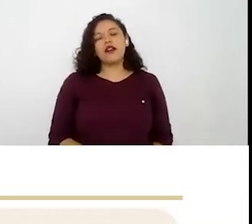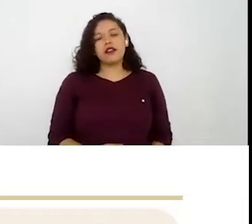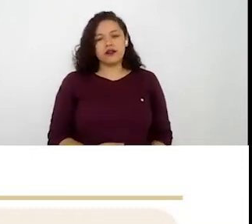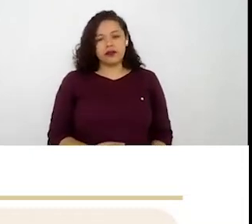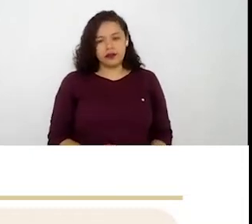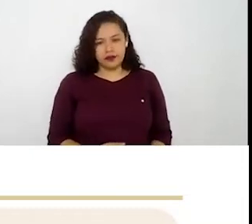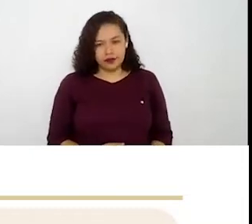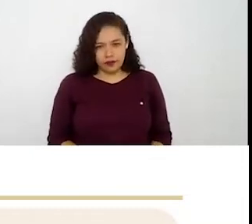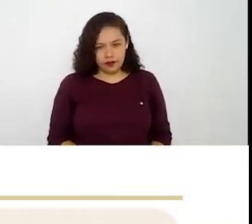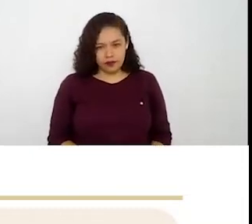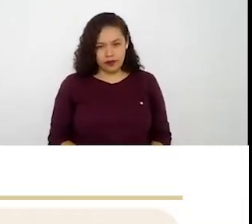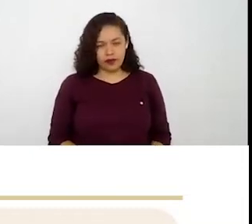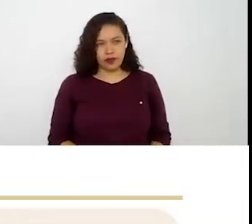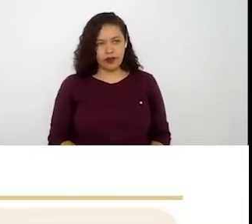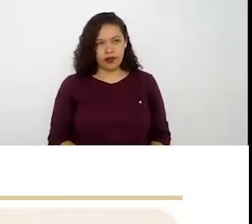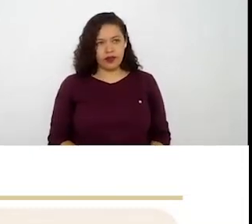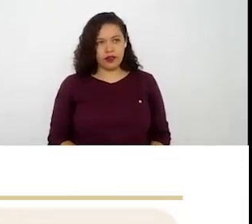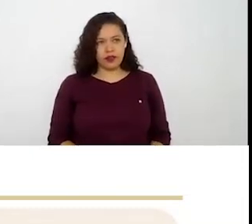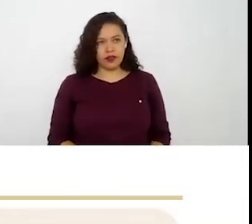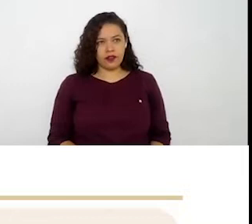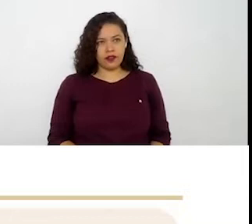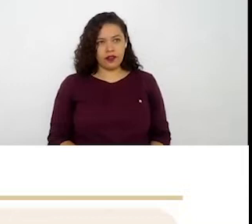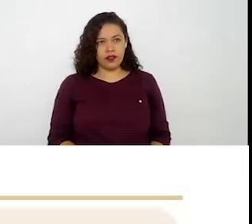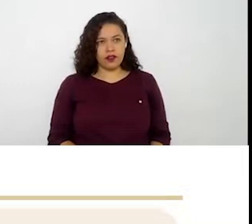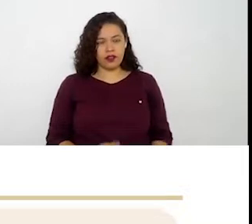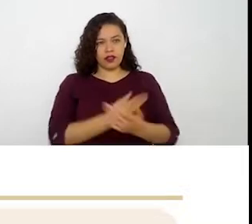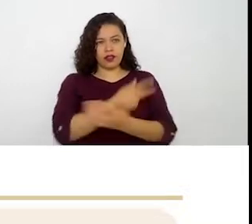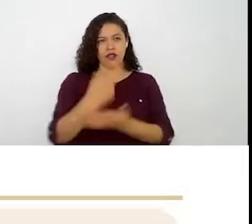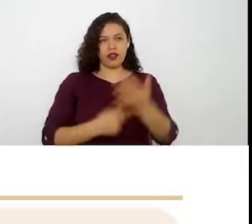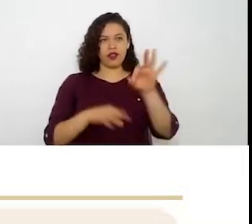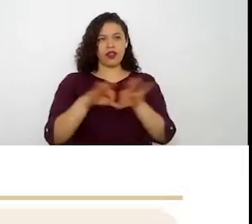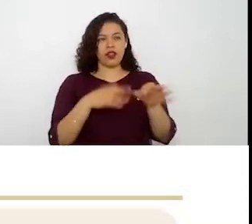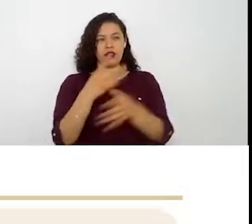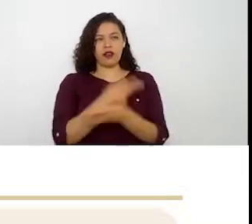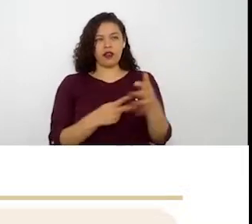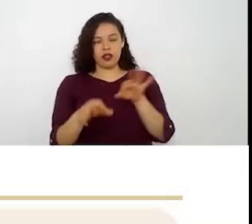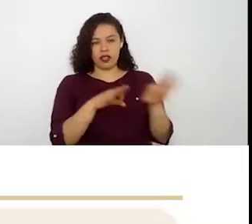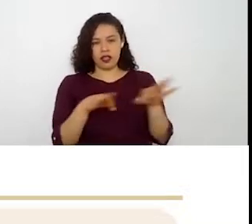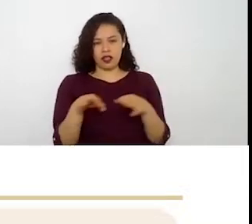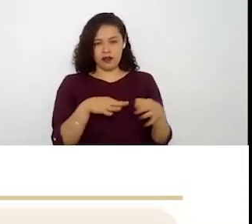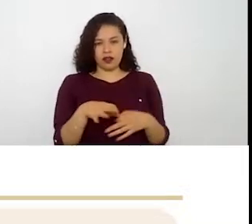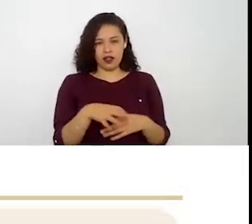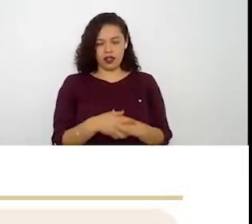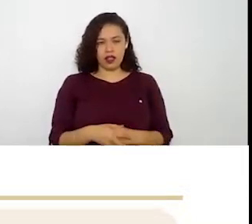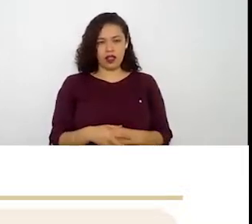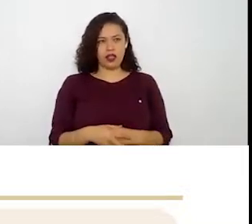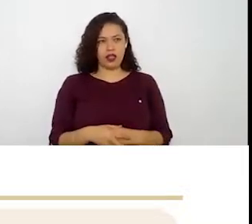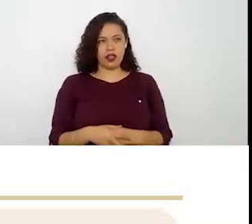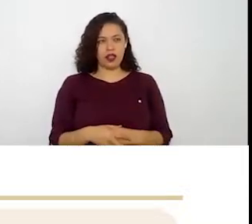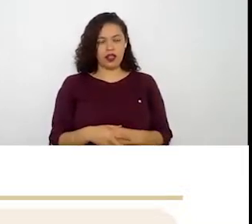como todo como todo el programa de trabajo está tiene que